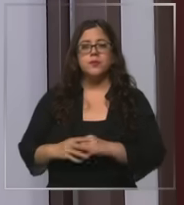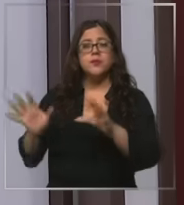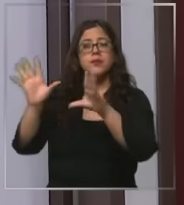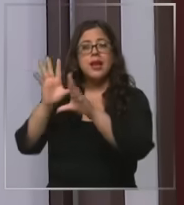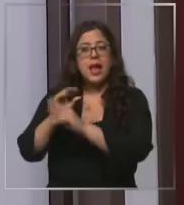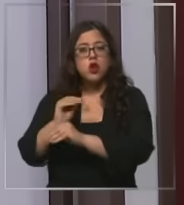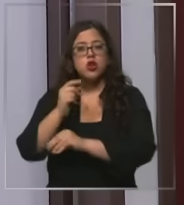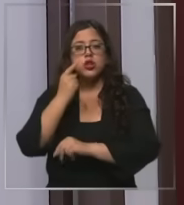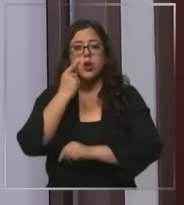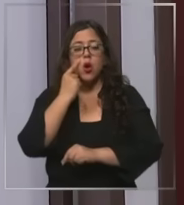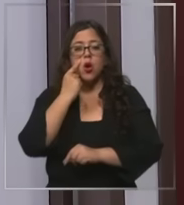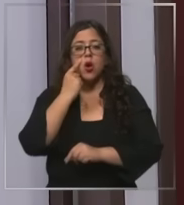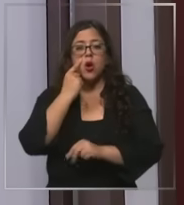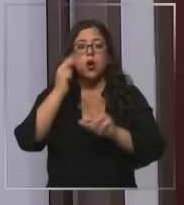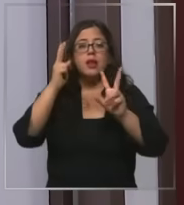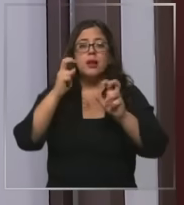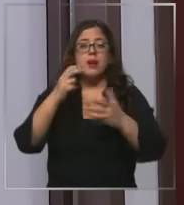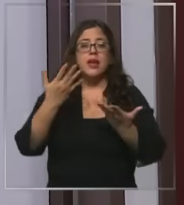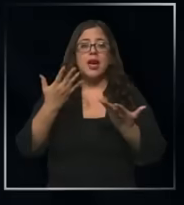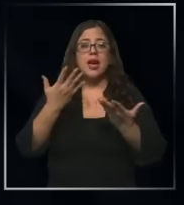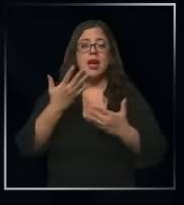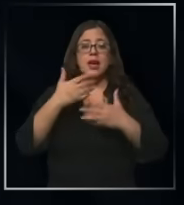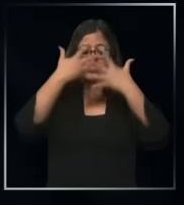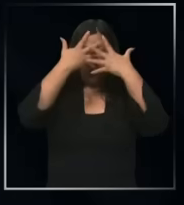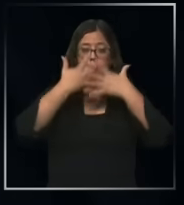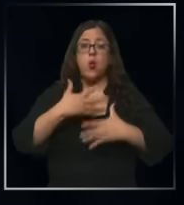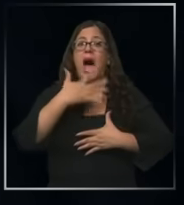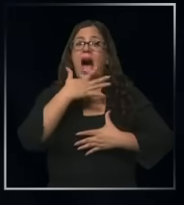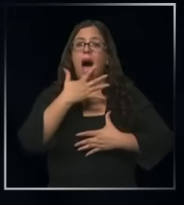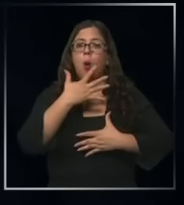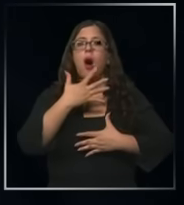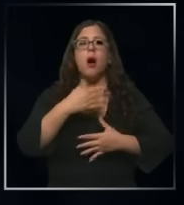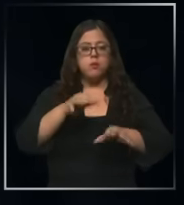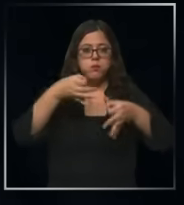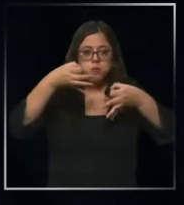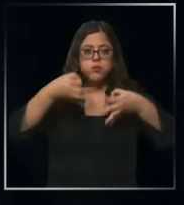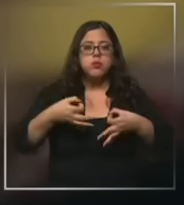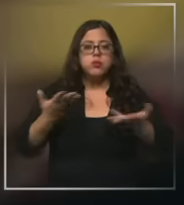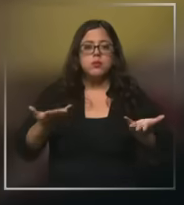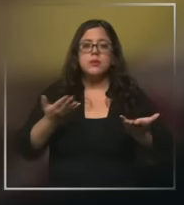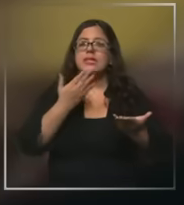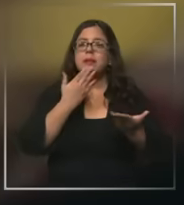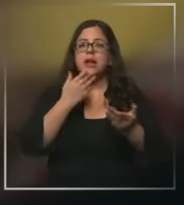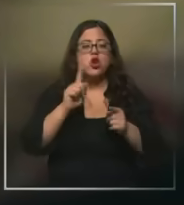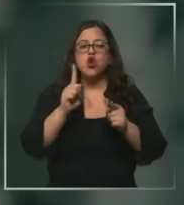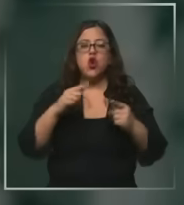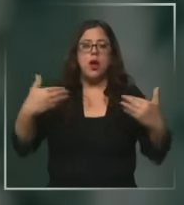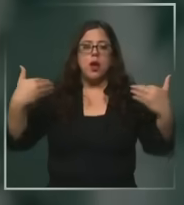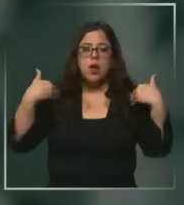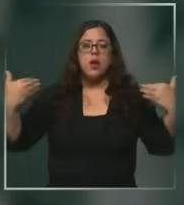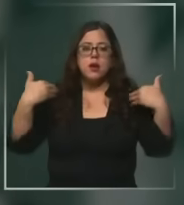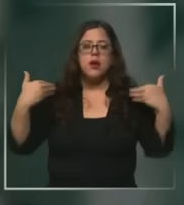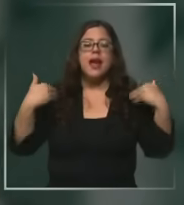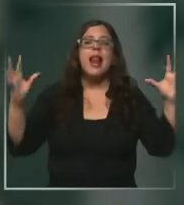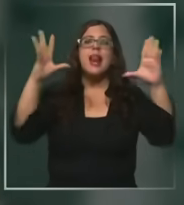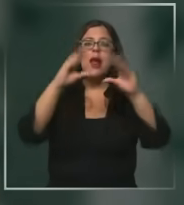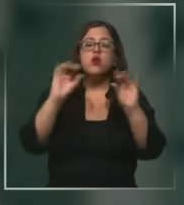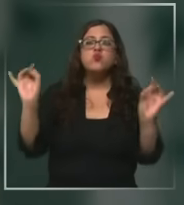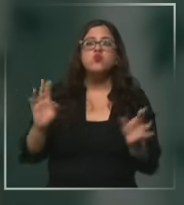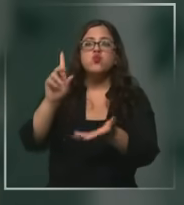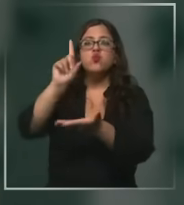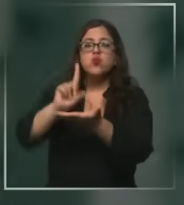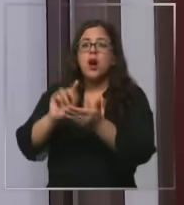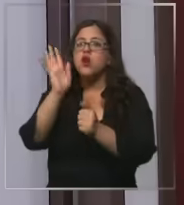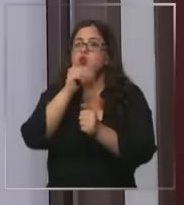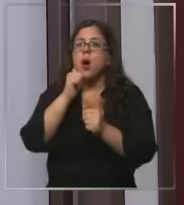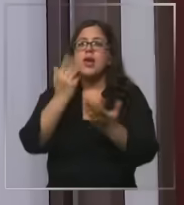en cuenta que nuestro nivel de hidratación sea el adecuado. Evitar hacer ejercicios extenuantes también durante la noche, sobre todo si el lugar donde vas a estar no ha